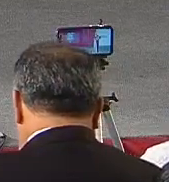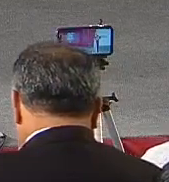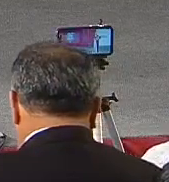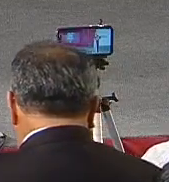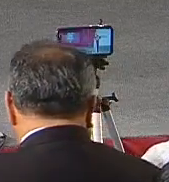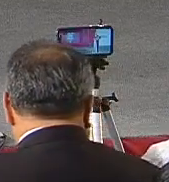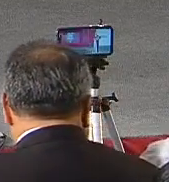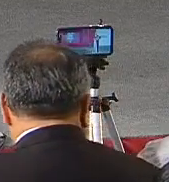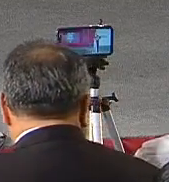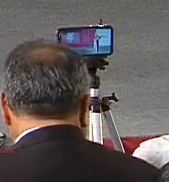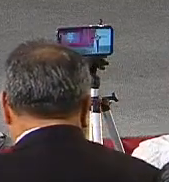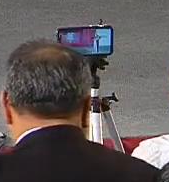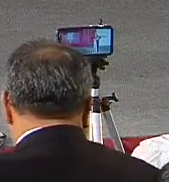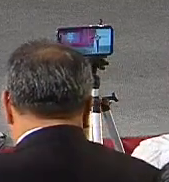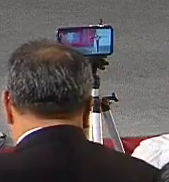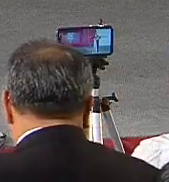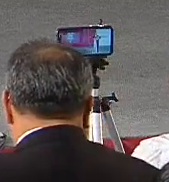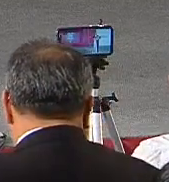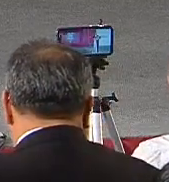pues hay que